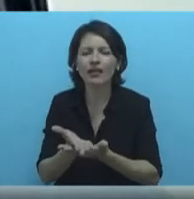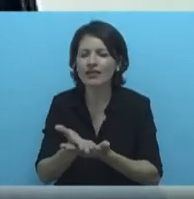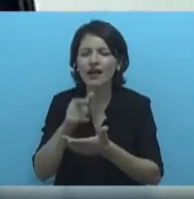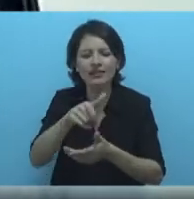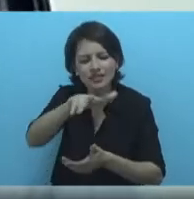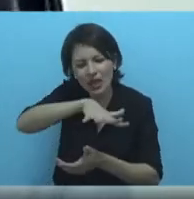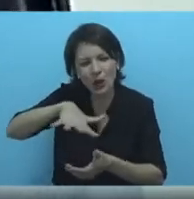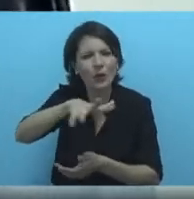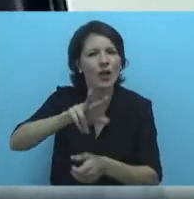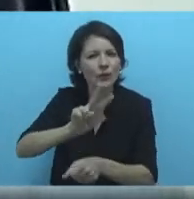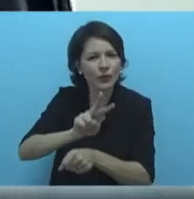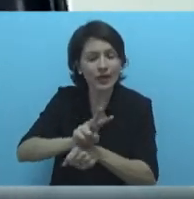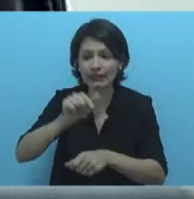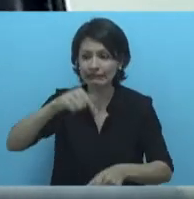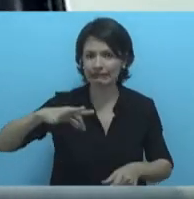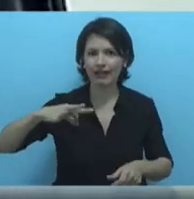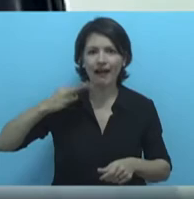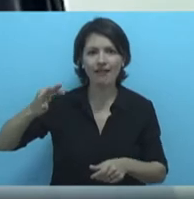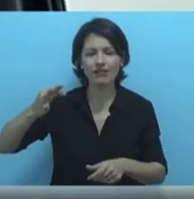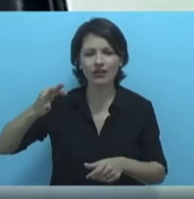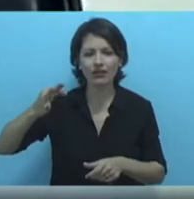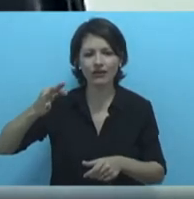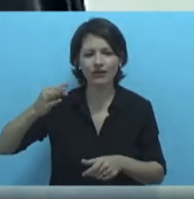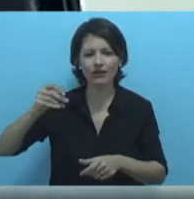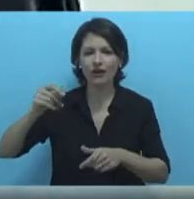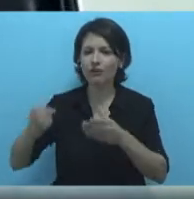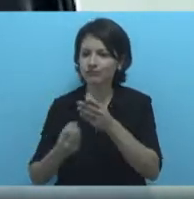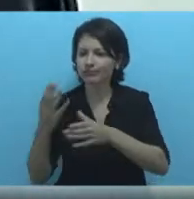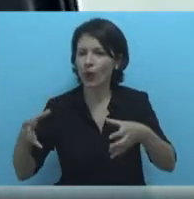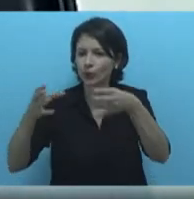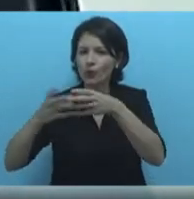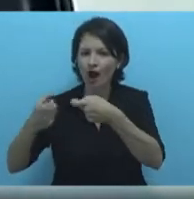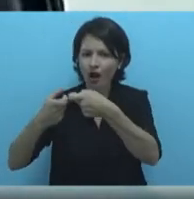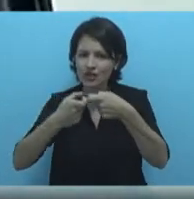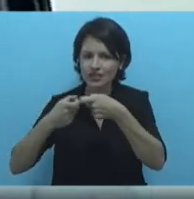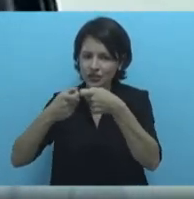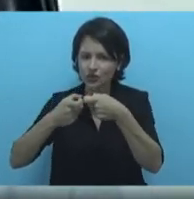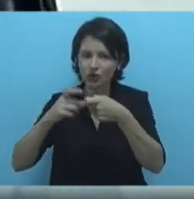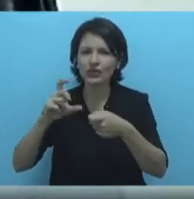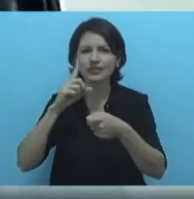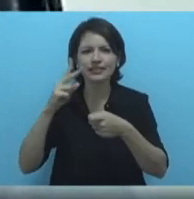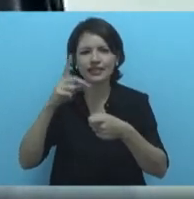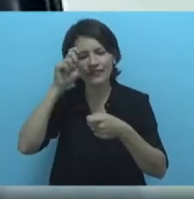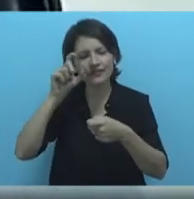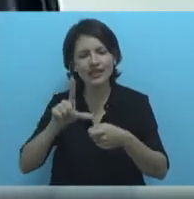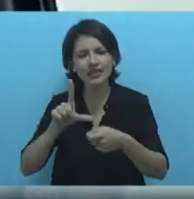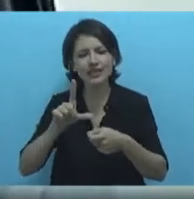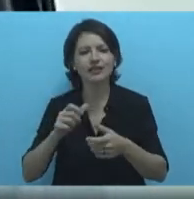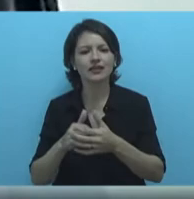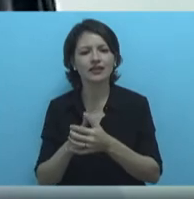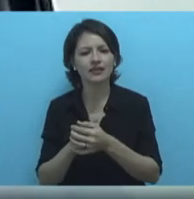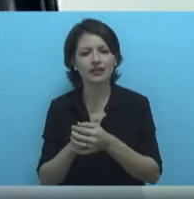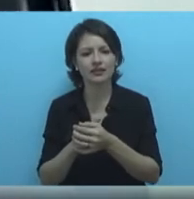que este año se han conformado como una organización civil con personería jurídica